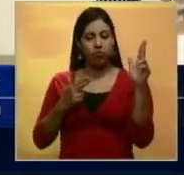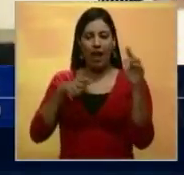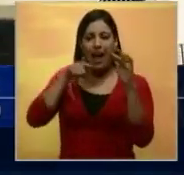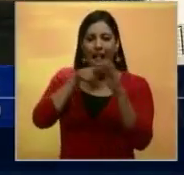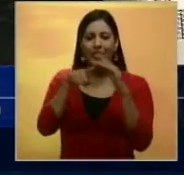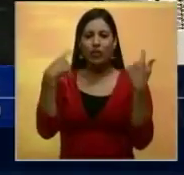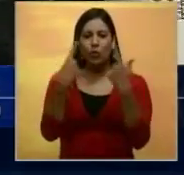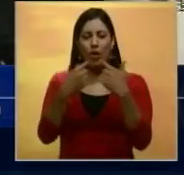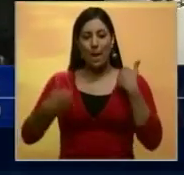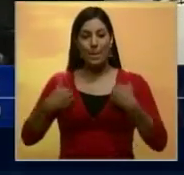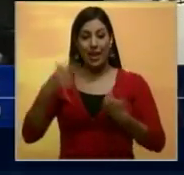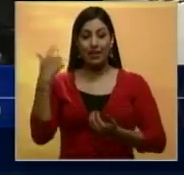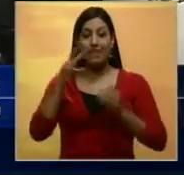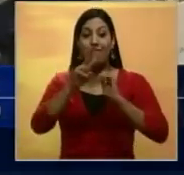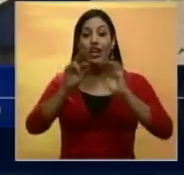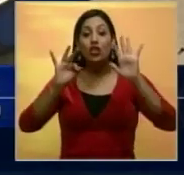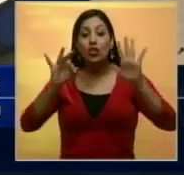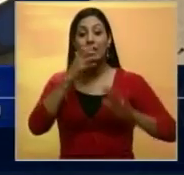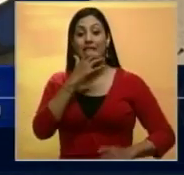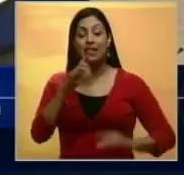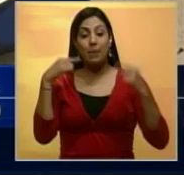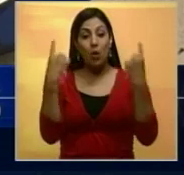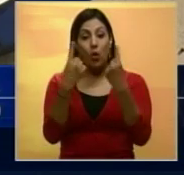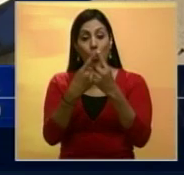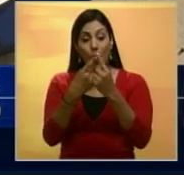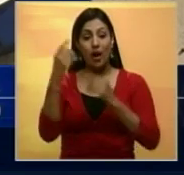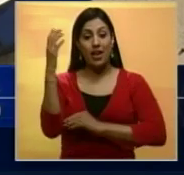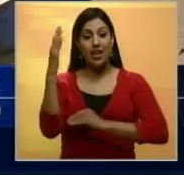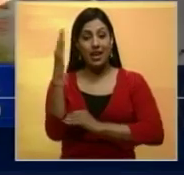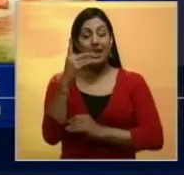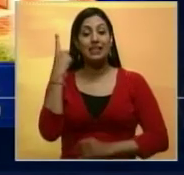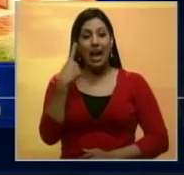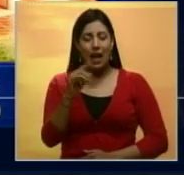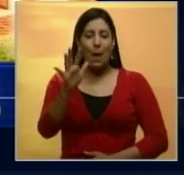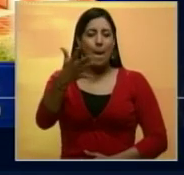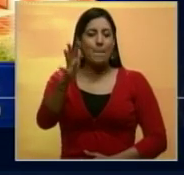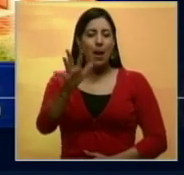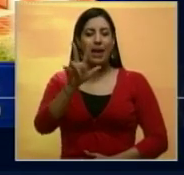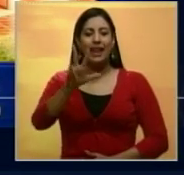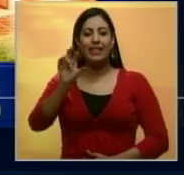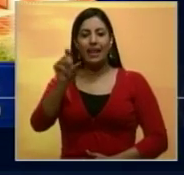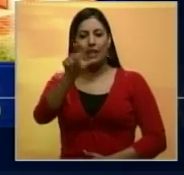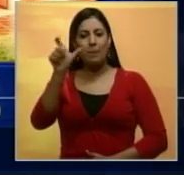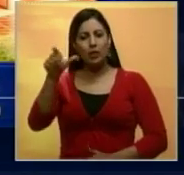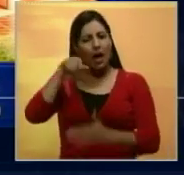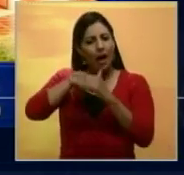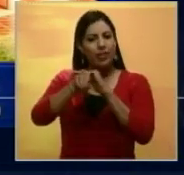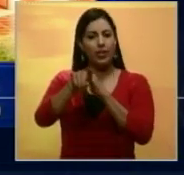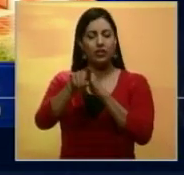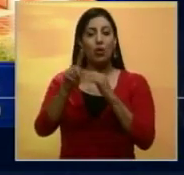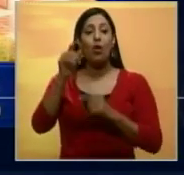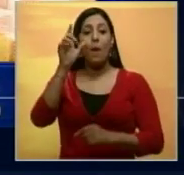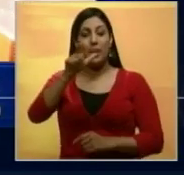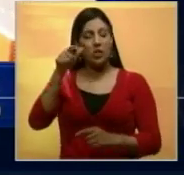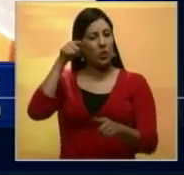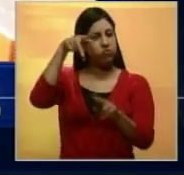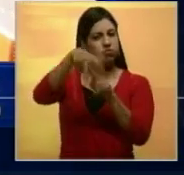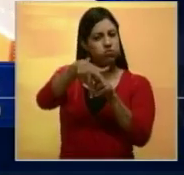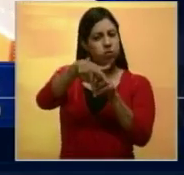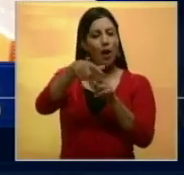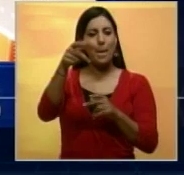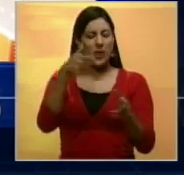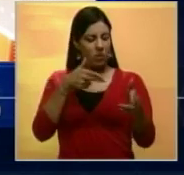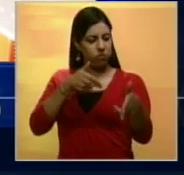irrumpieron el miércoles 28 de diciembre en las instalaciones del monasterio, donde había aproximadamente 30 personas. Las víctimas fueron sometidas por